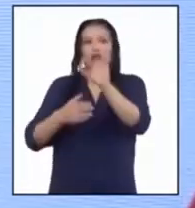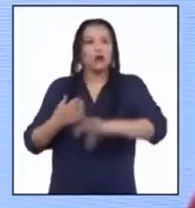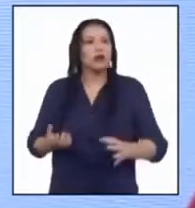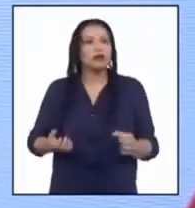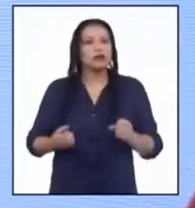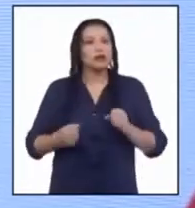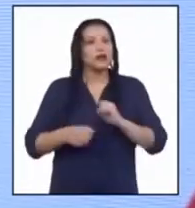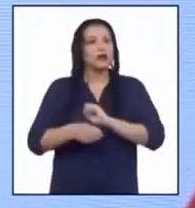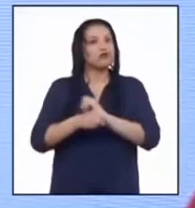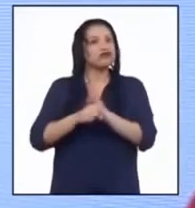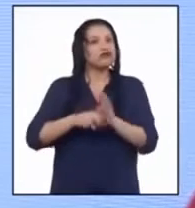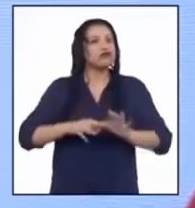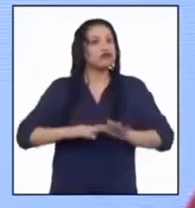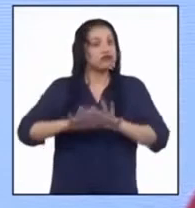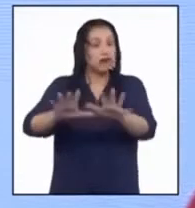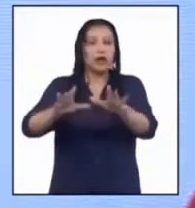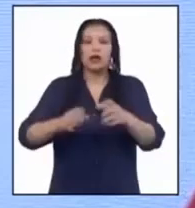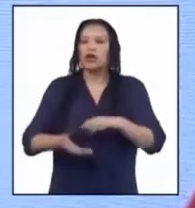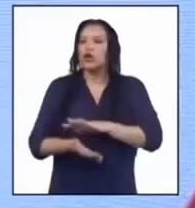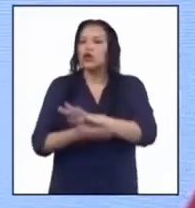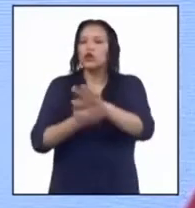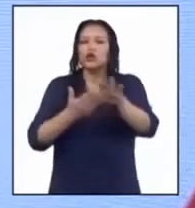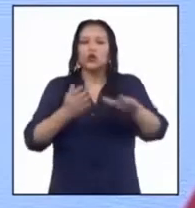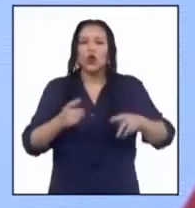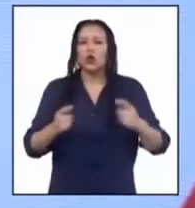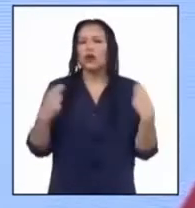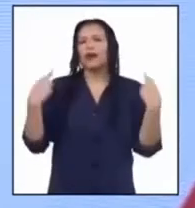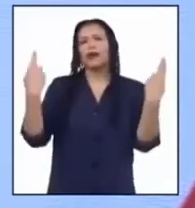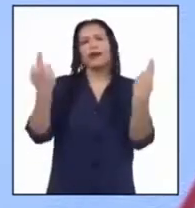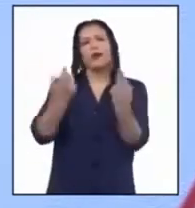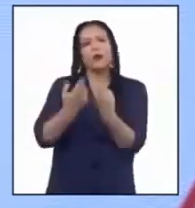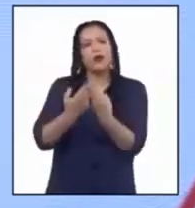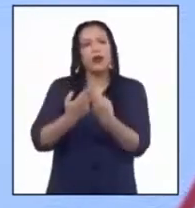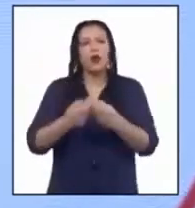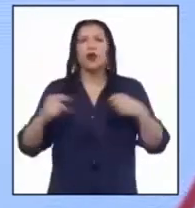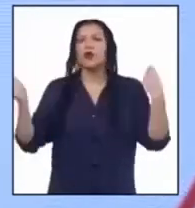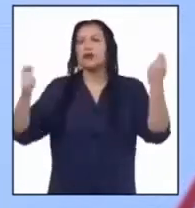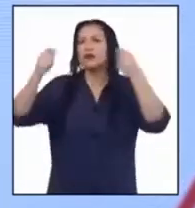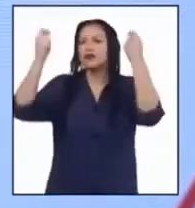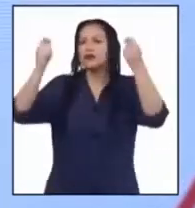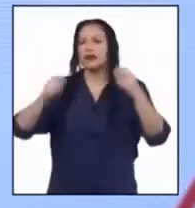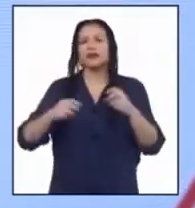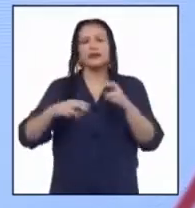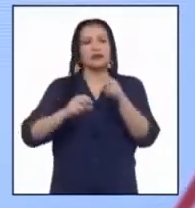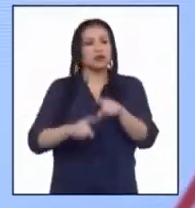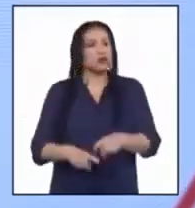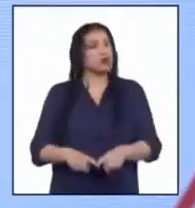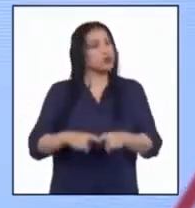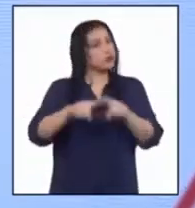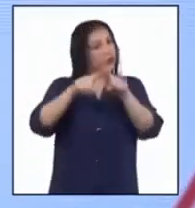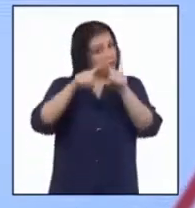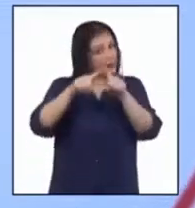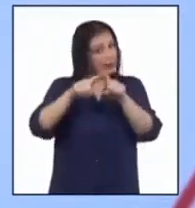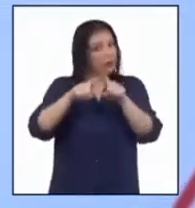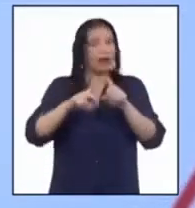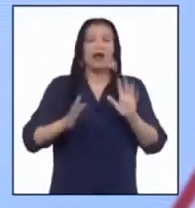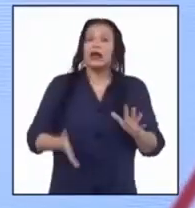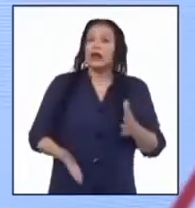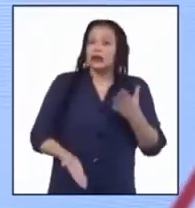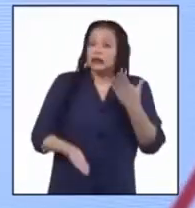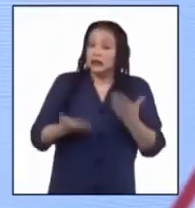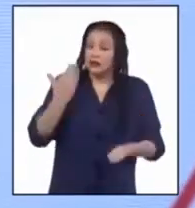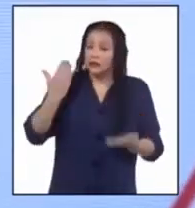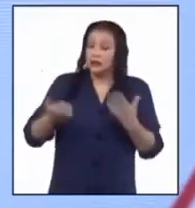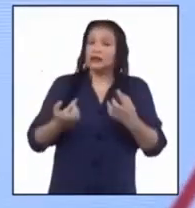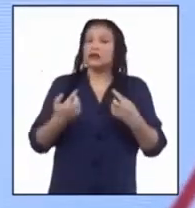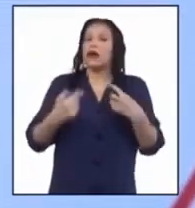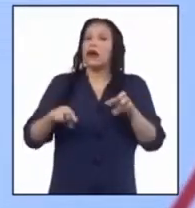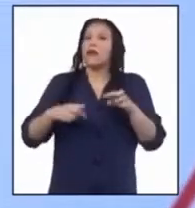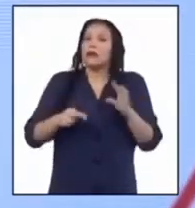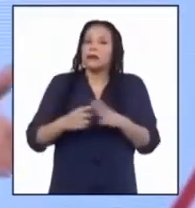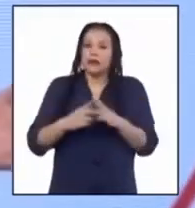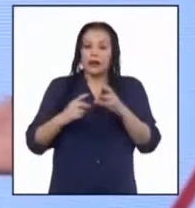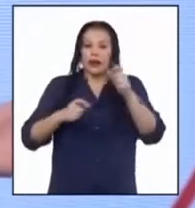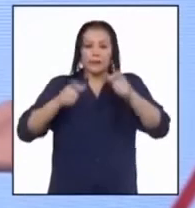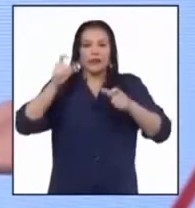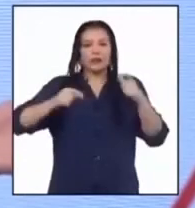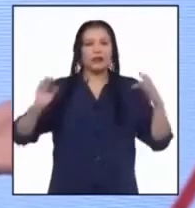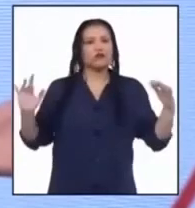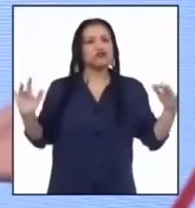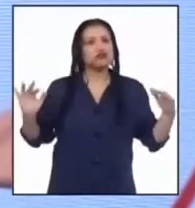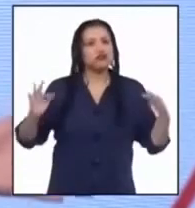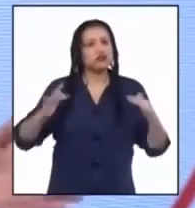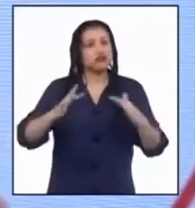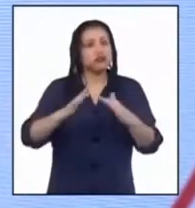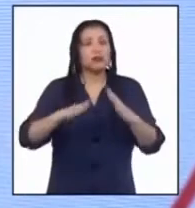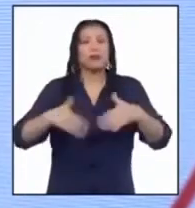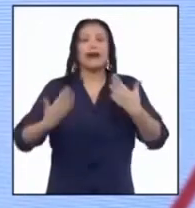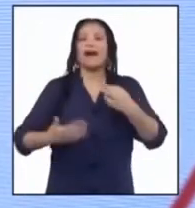se encuentran suspendidas todo tipo de reuniones, eventos sociales u otros que impliquen concentración de personas que pongan